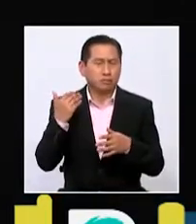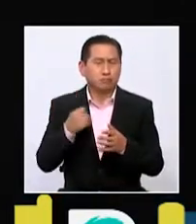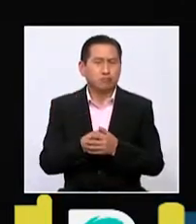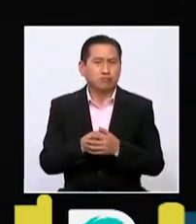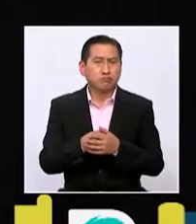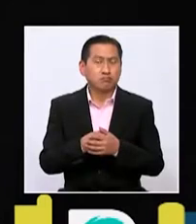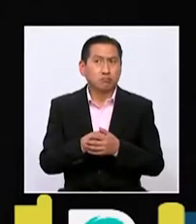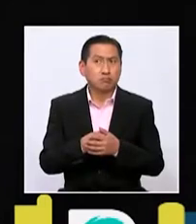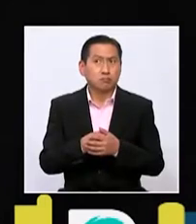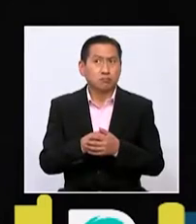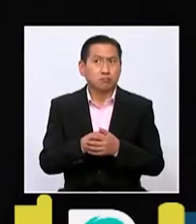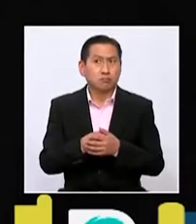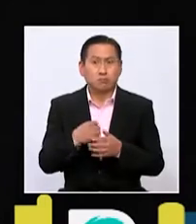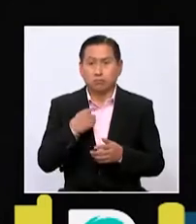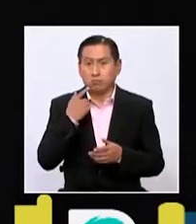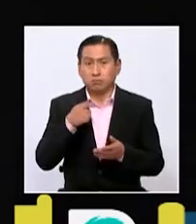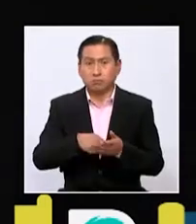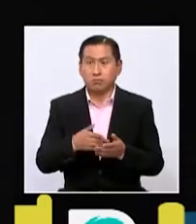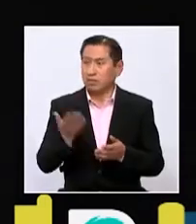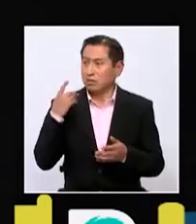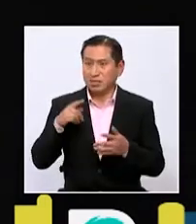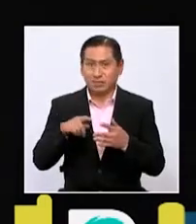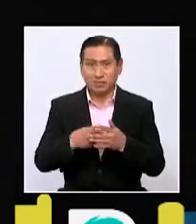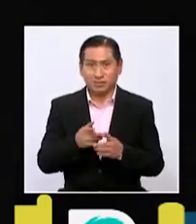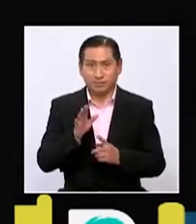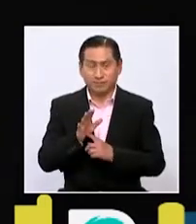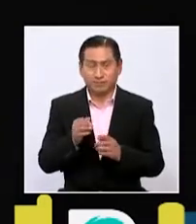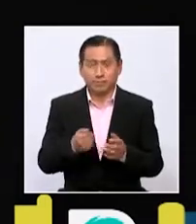Y ya te he narrado que desde el comienzo